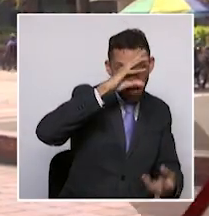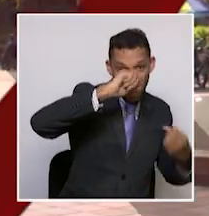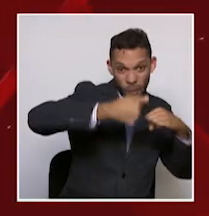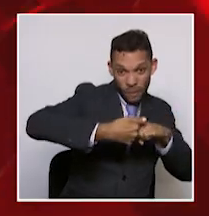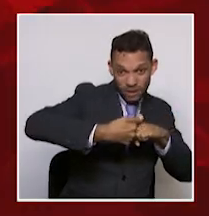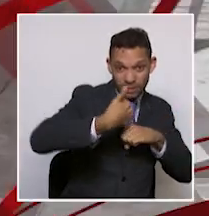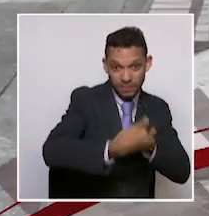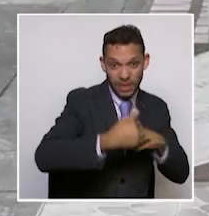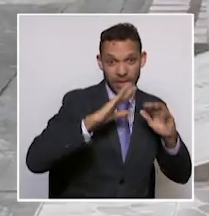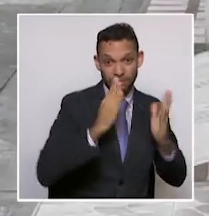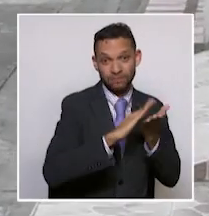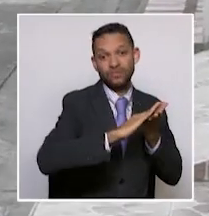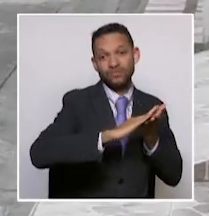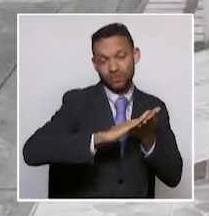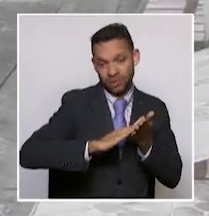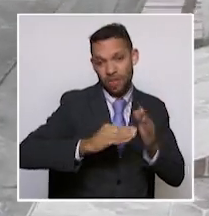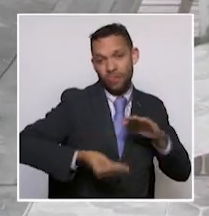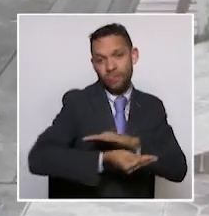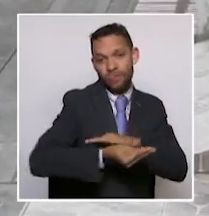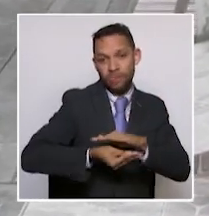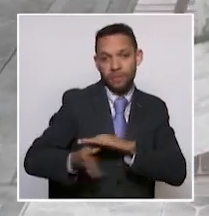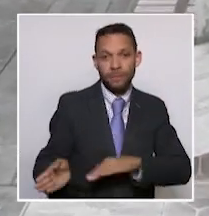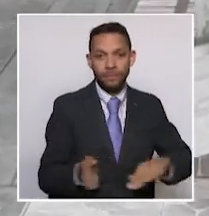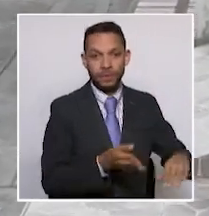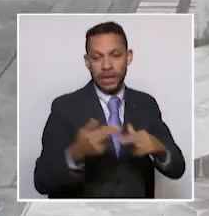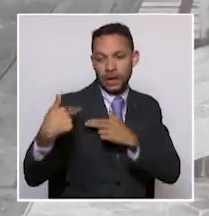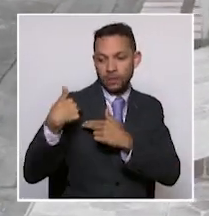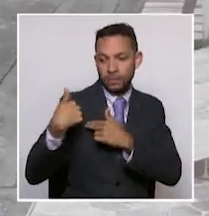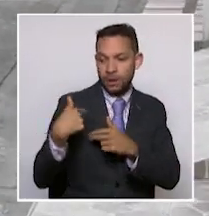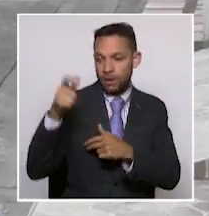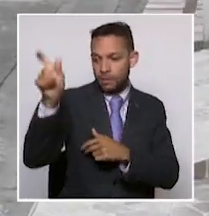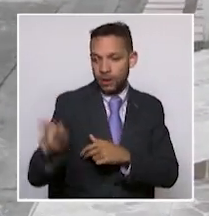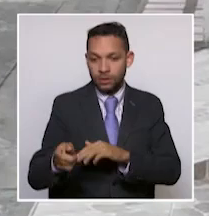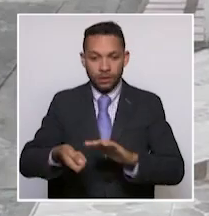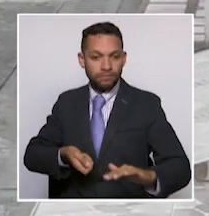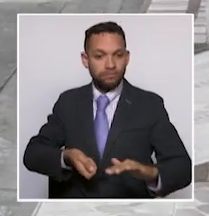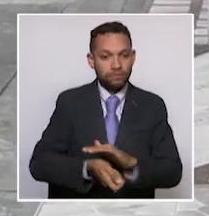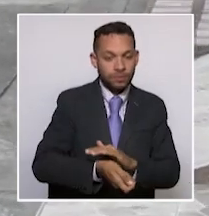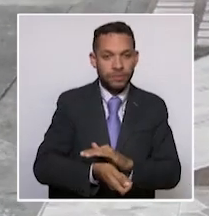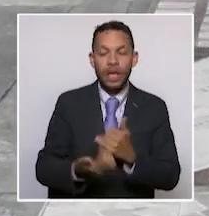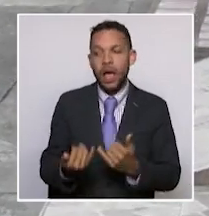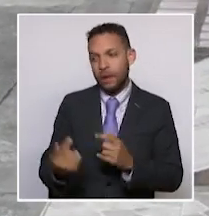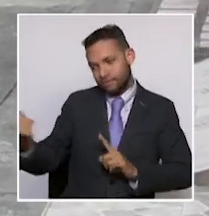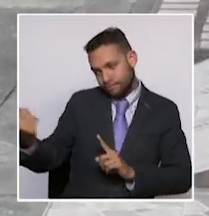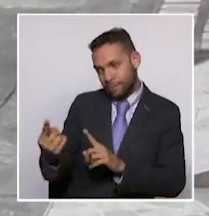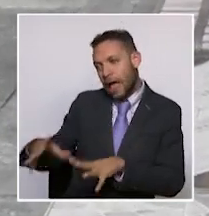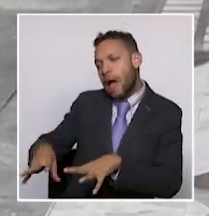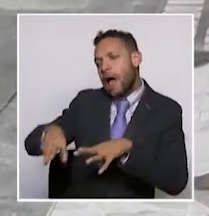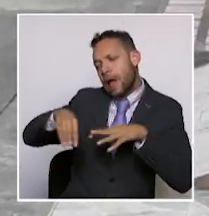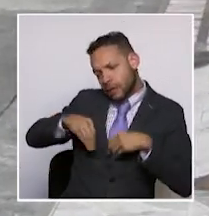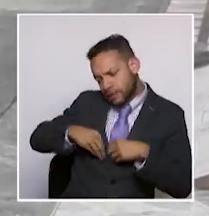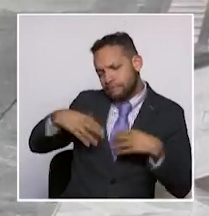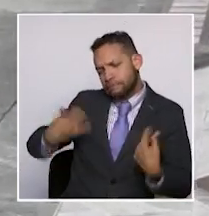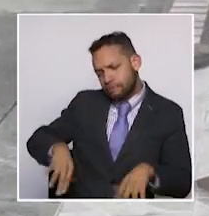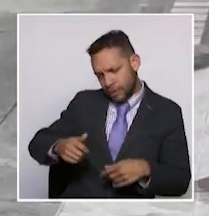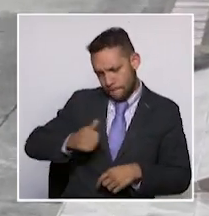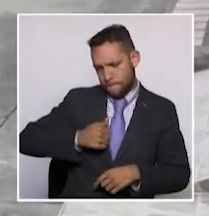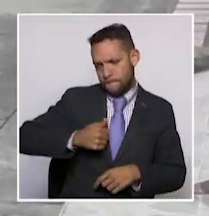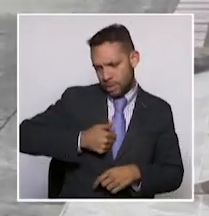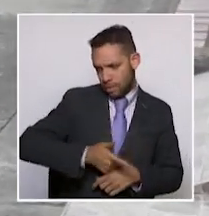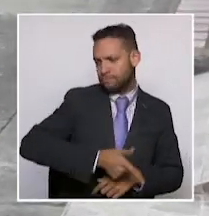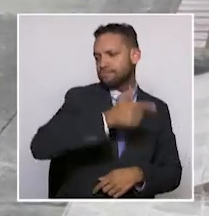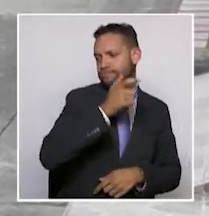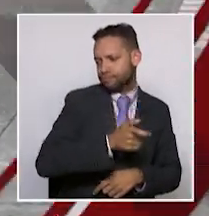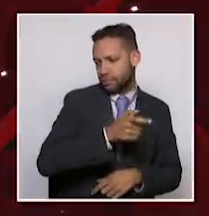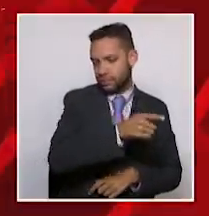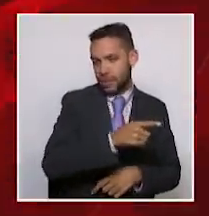deportivos. Supuesto responsable de un homicidio en Armenia se entregó al CTI de la Fiscalía. Al parecer, el homicidio fue cometido por